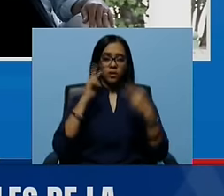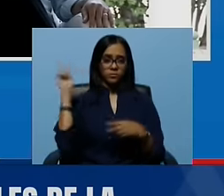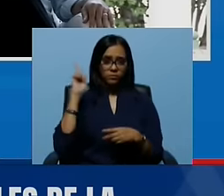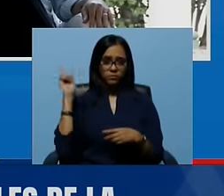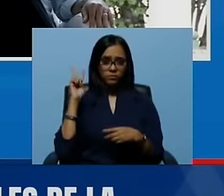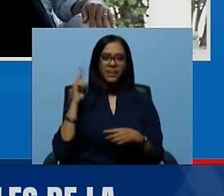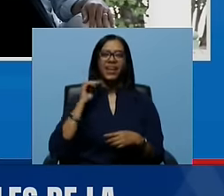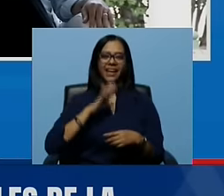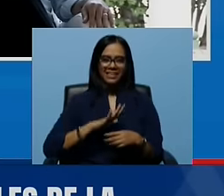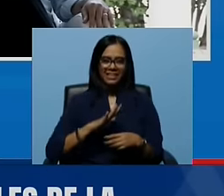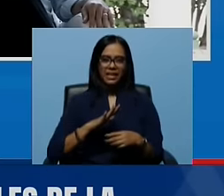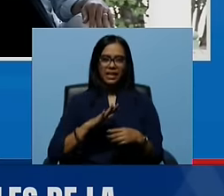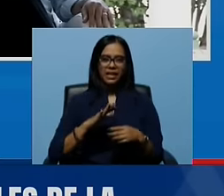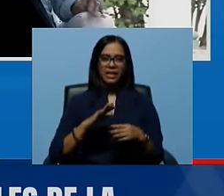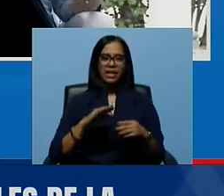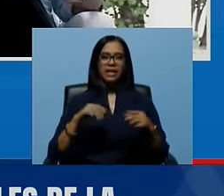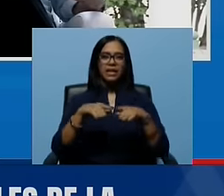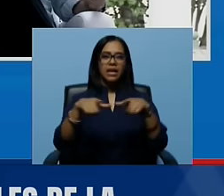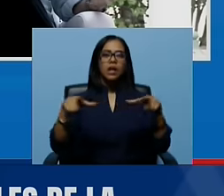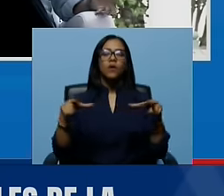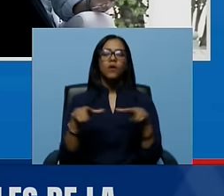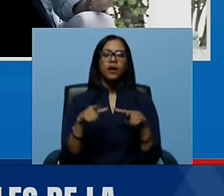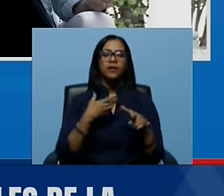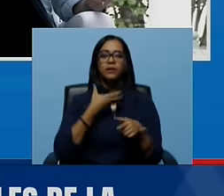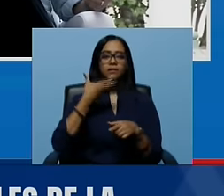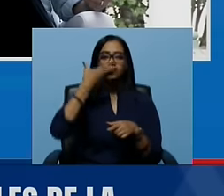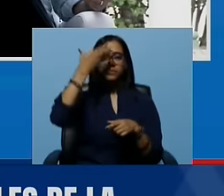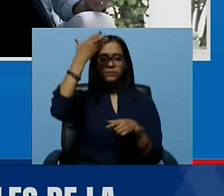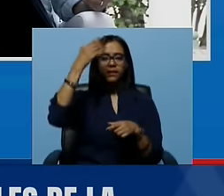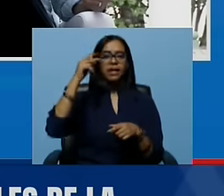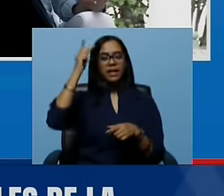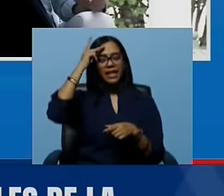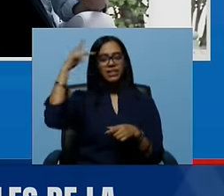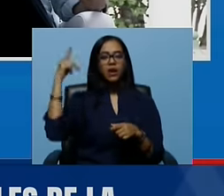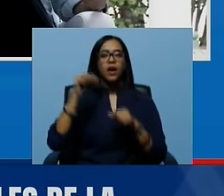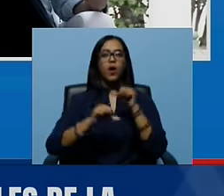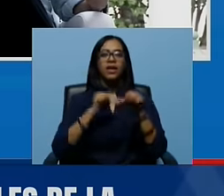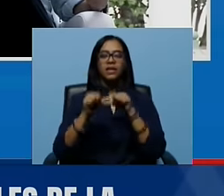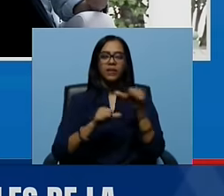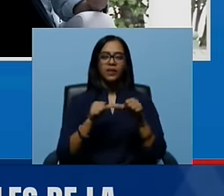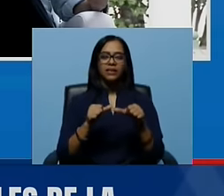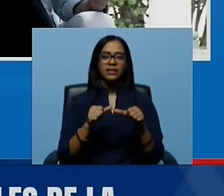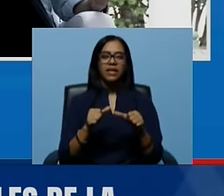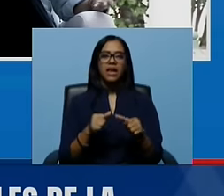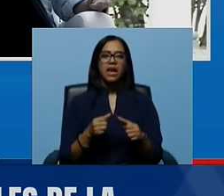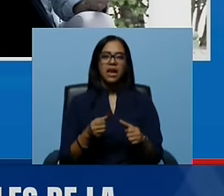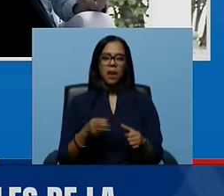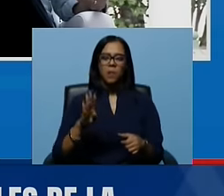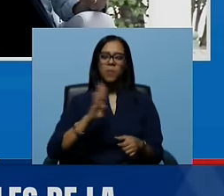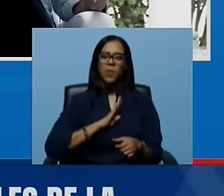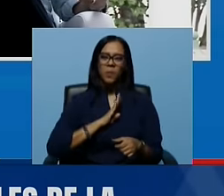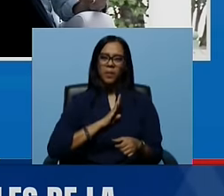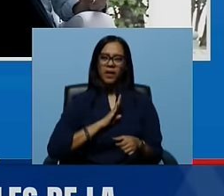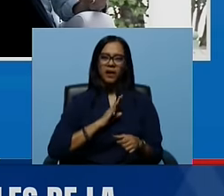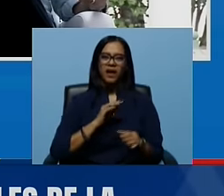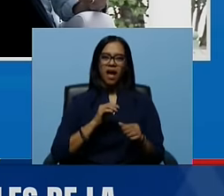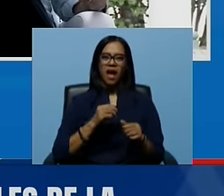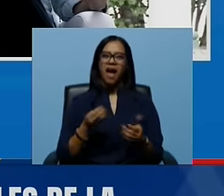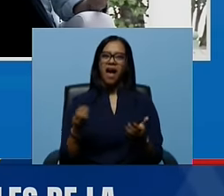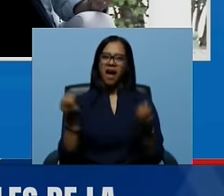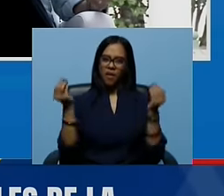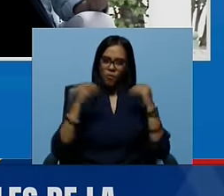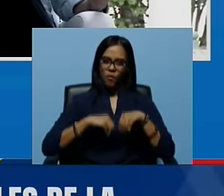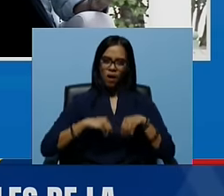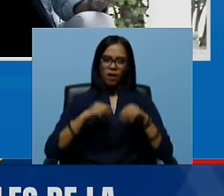está en el campo de la espiritualidad, de la psicología colectiva, de la autoafirmación venezolanista,